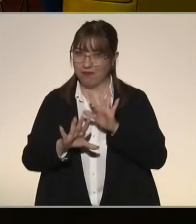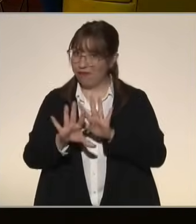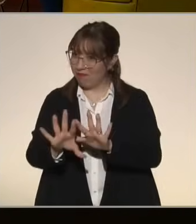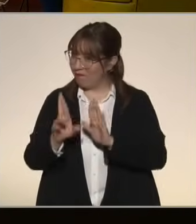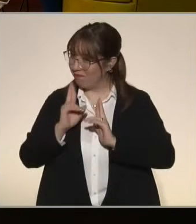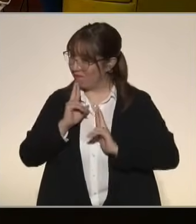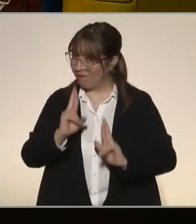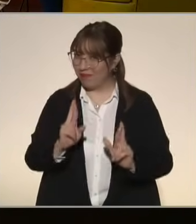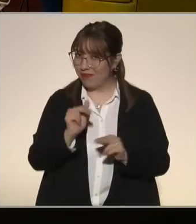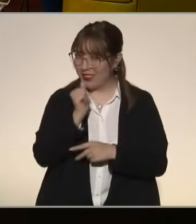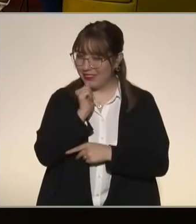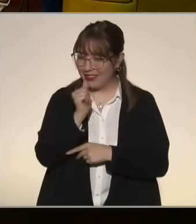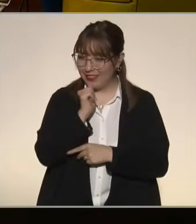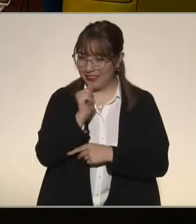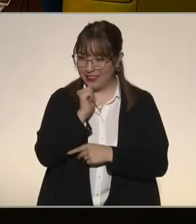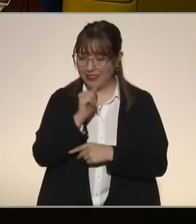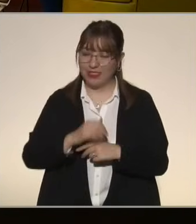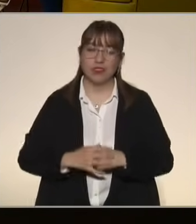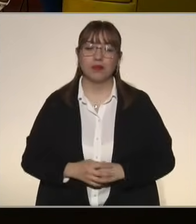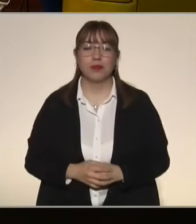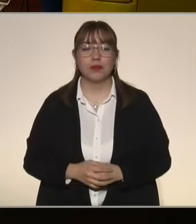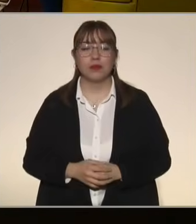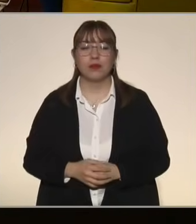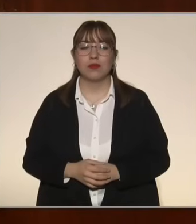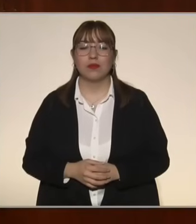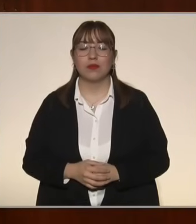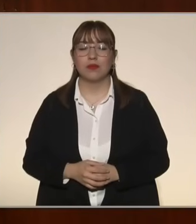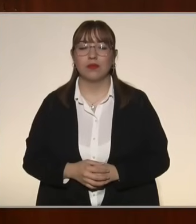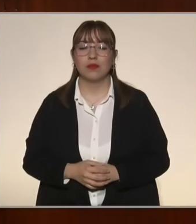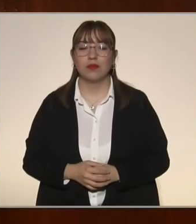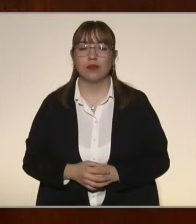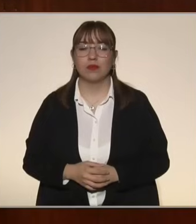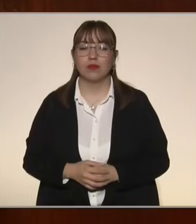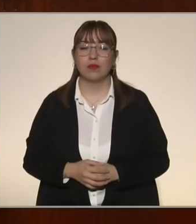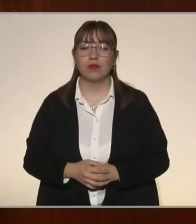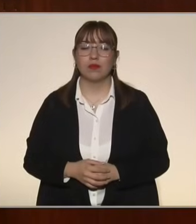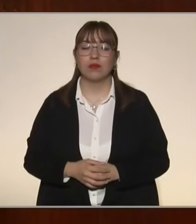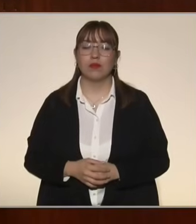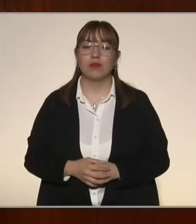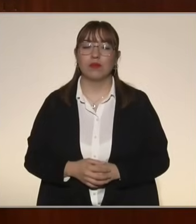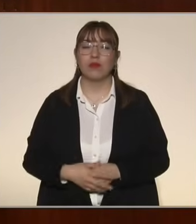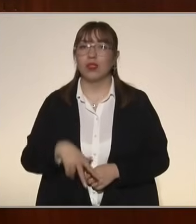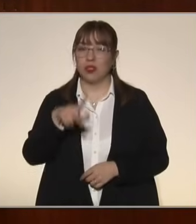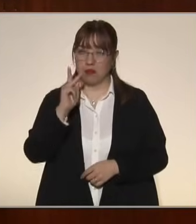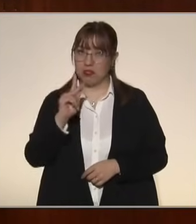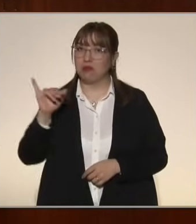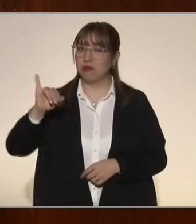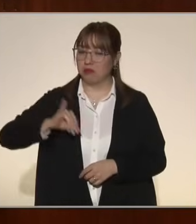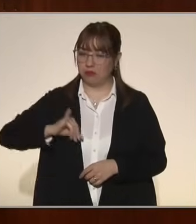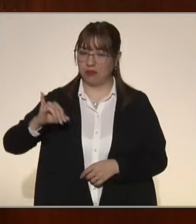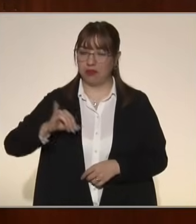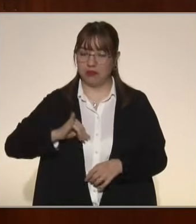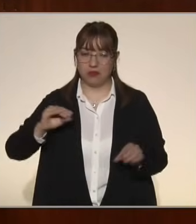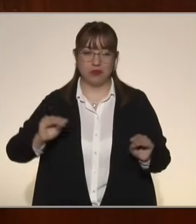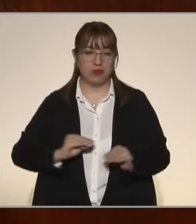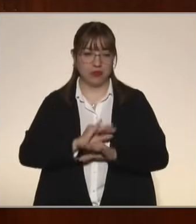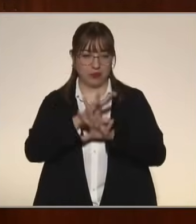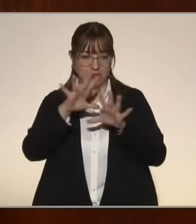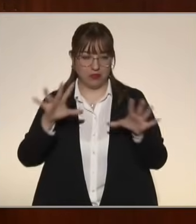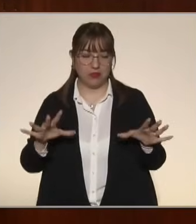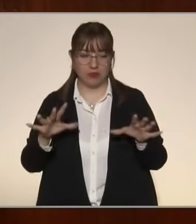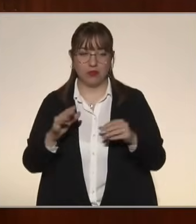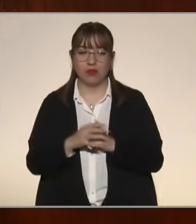la palabra para que no se quede a la mitad, porque vamos a ir a un corte en un momentito, pero bueno, me parece muy interesante, por supuesto, ¿no? ¿Qué